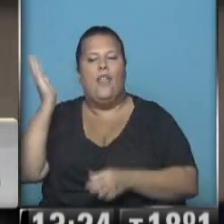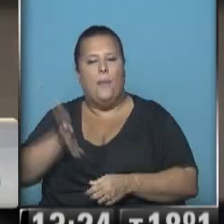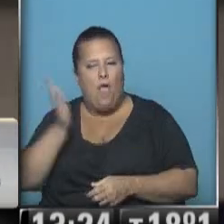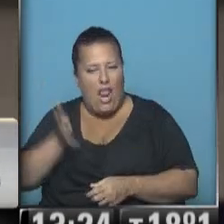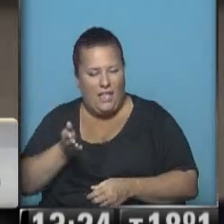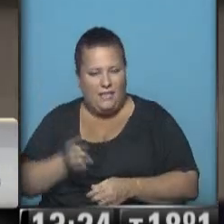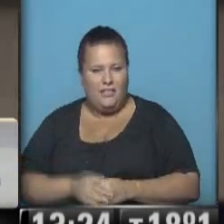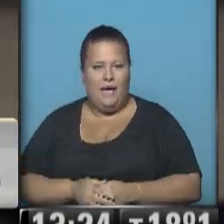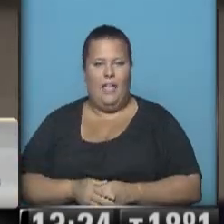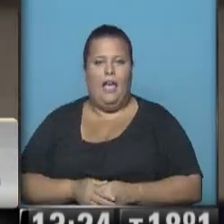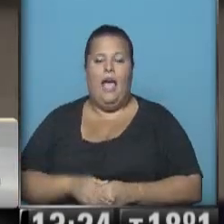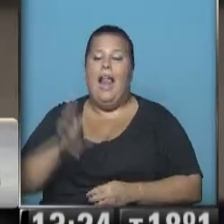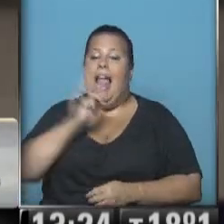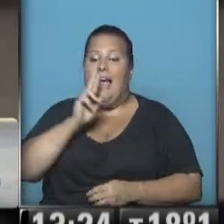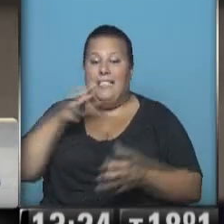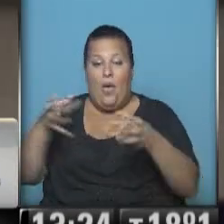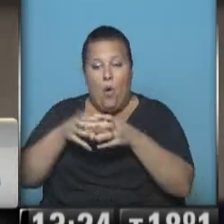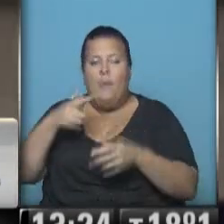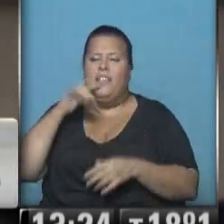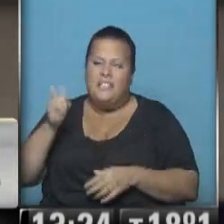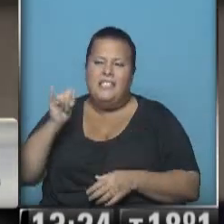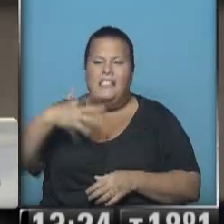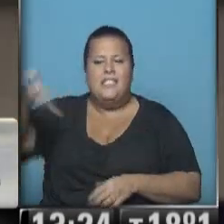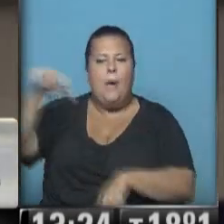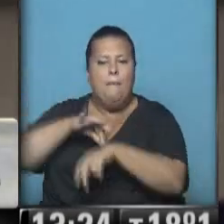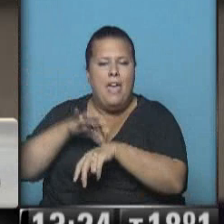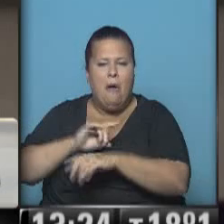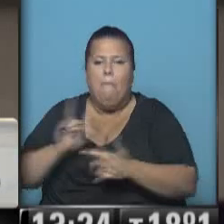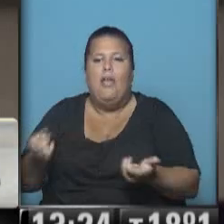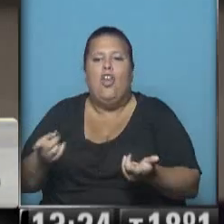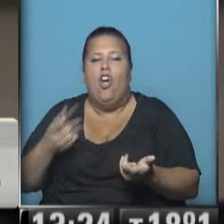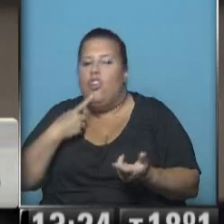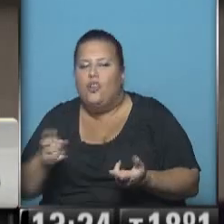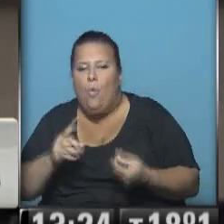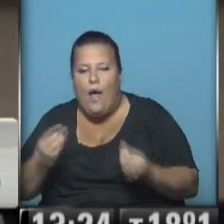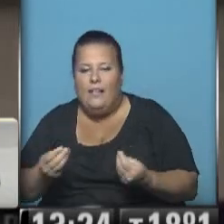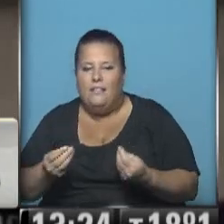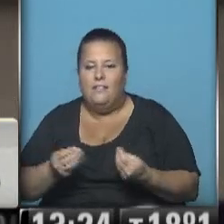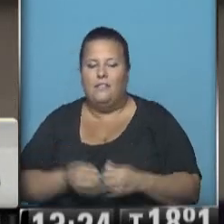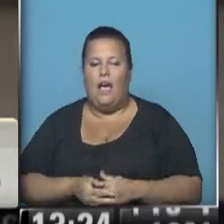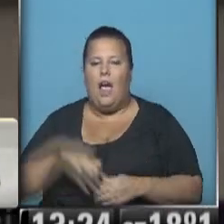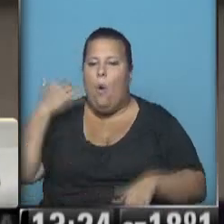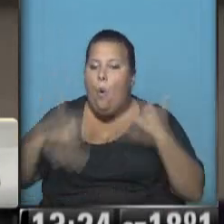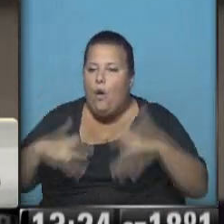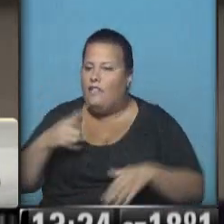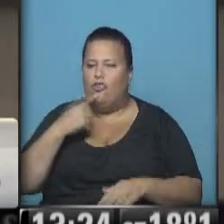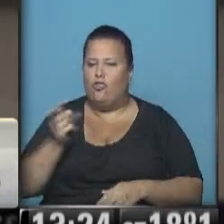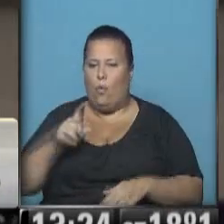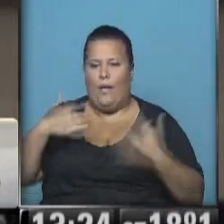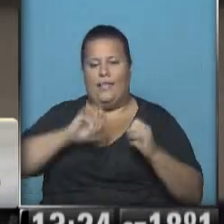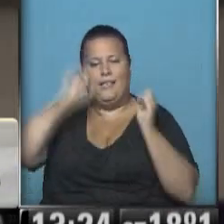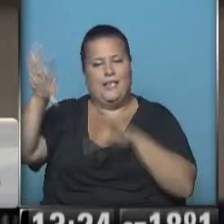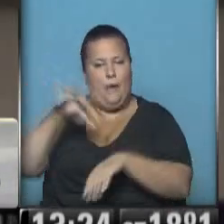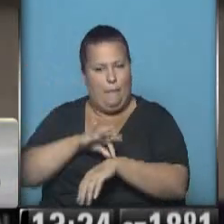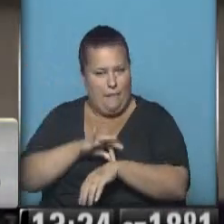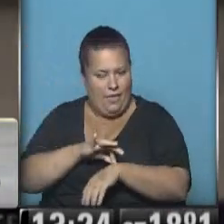violencia la las chicas del gallo rojo le dijeron sí llévala al médico pero tampoco identificaron la la urgencia de llevarla al